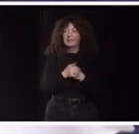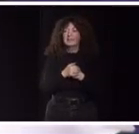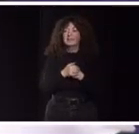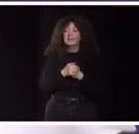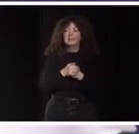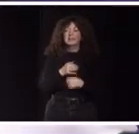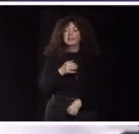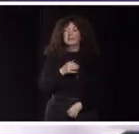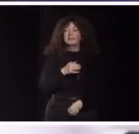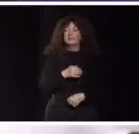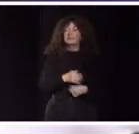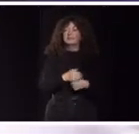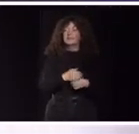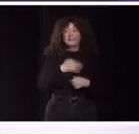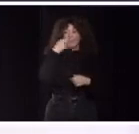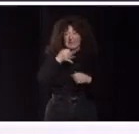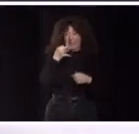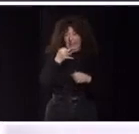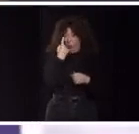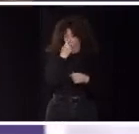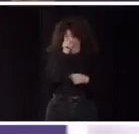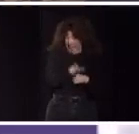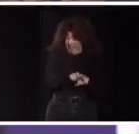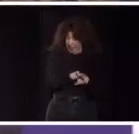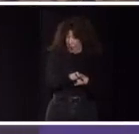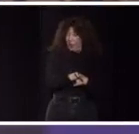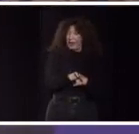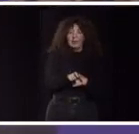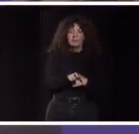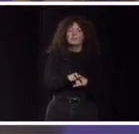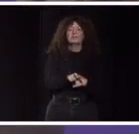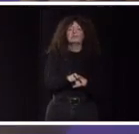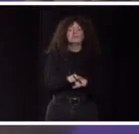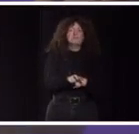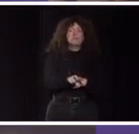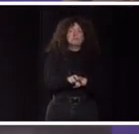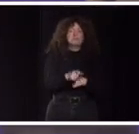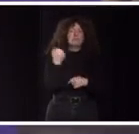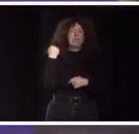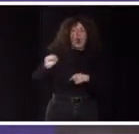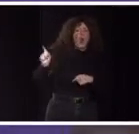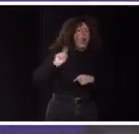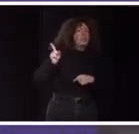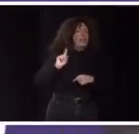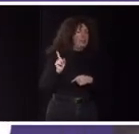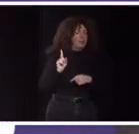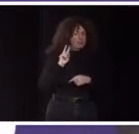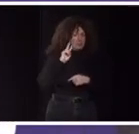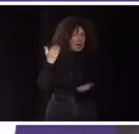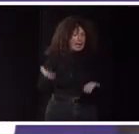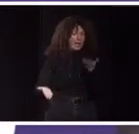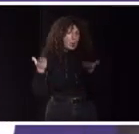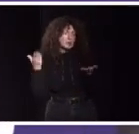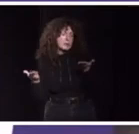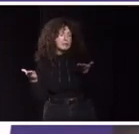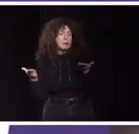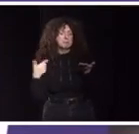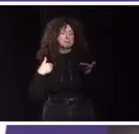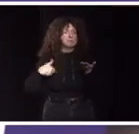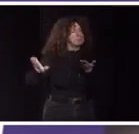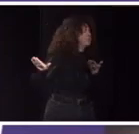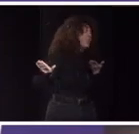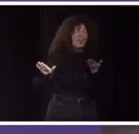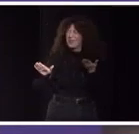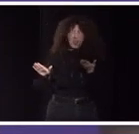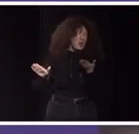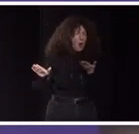Cada vez que hay una persona que no es indiferente a la injusticia, que